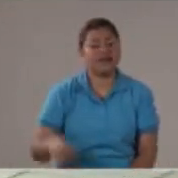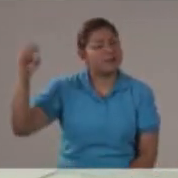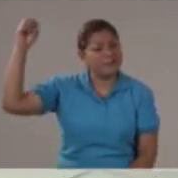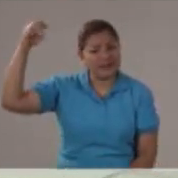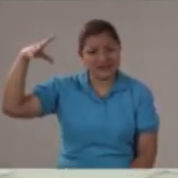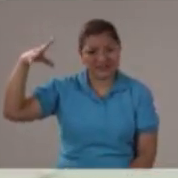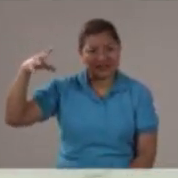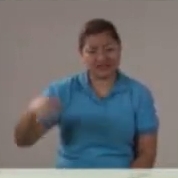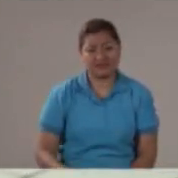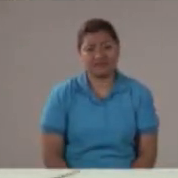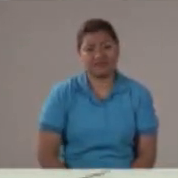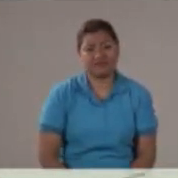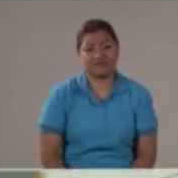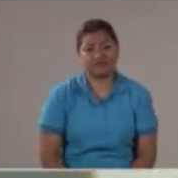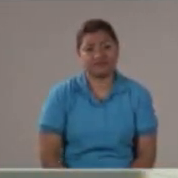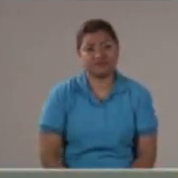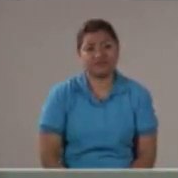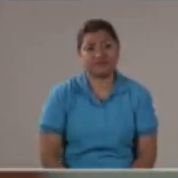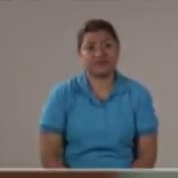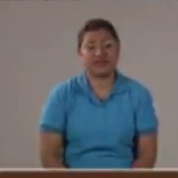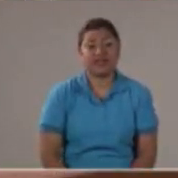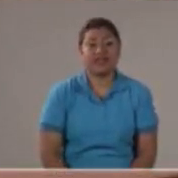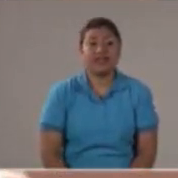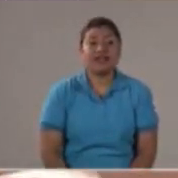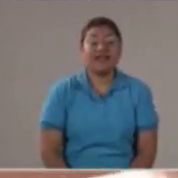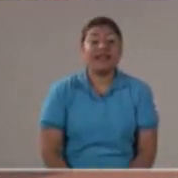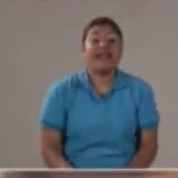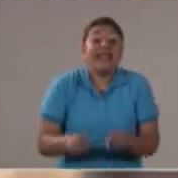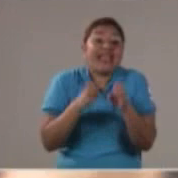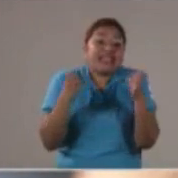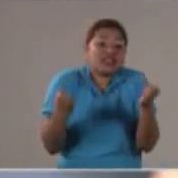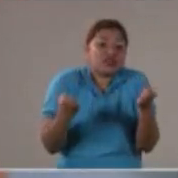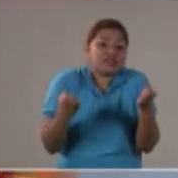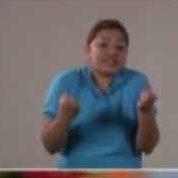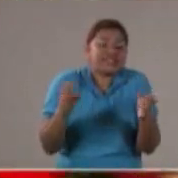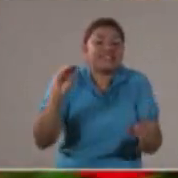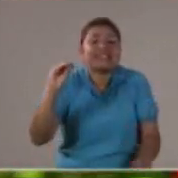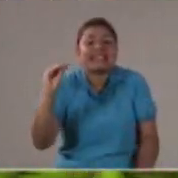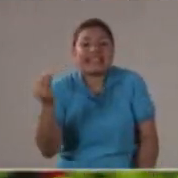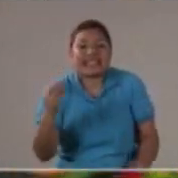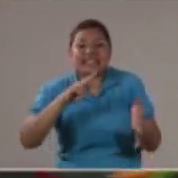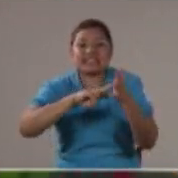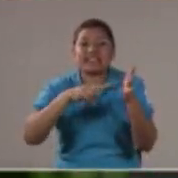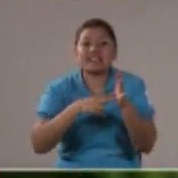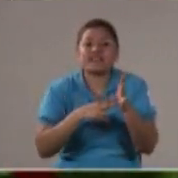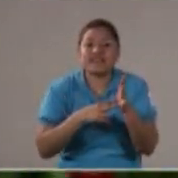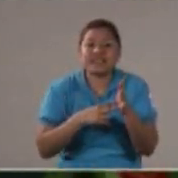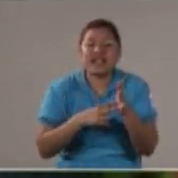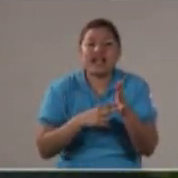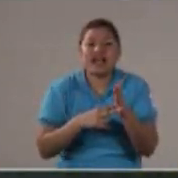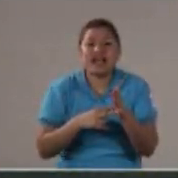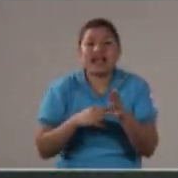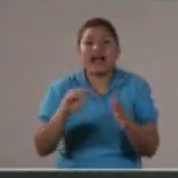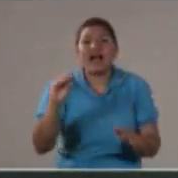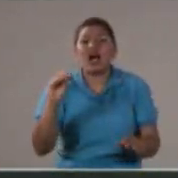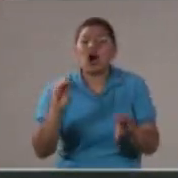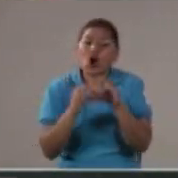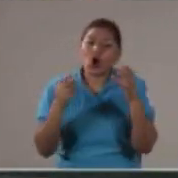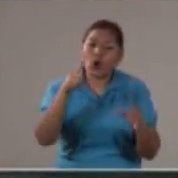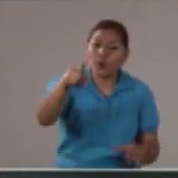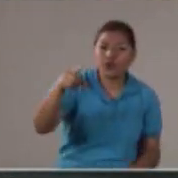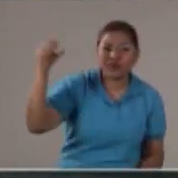Bendice. Y entonces aquí es el meollo del asunto. Y cómo bendigo. Y cómo, a ver,